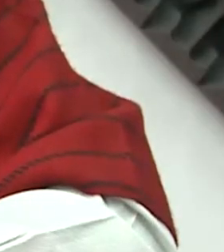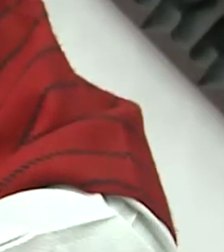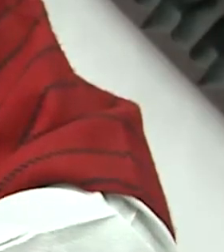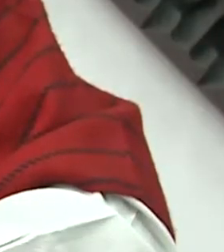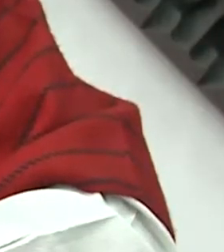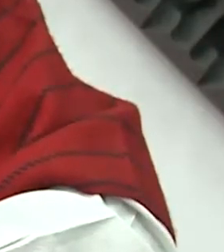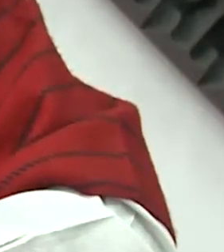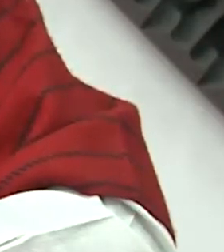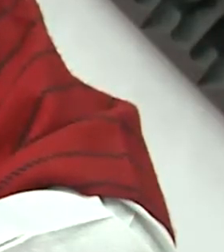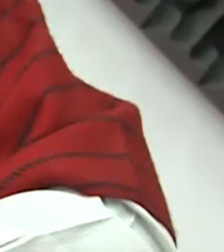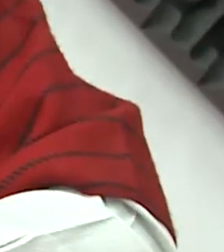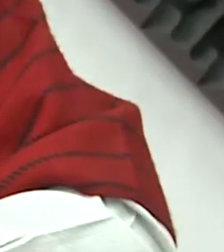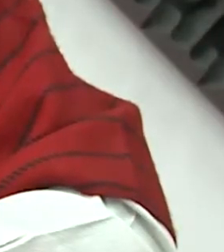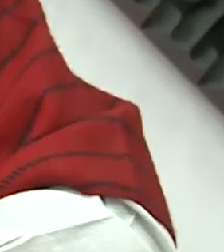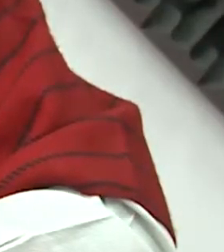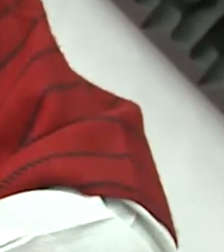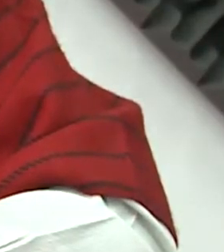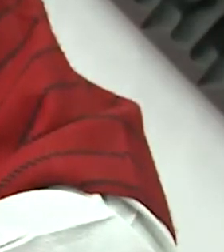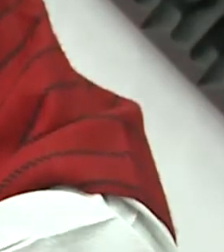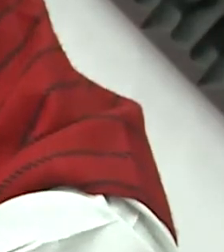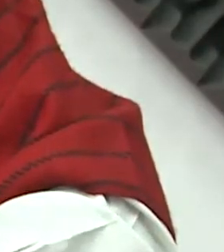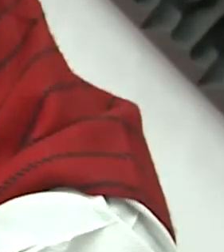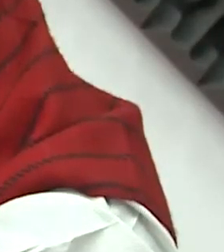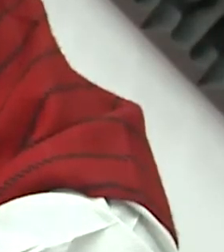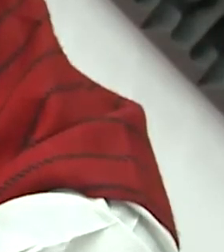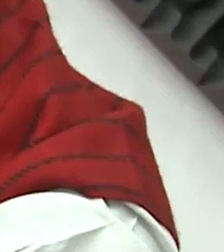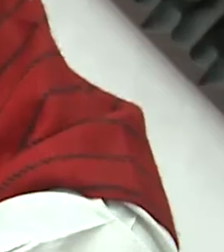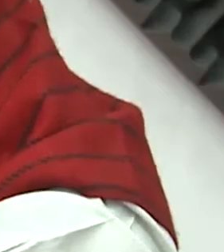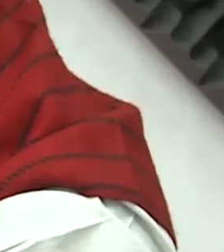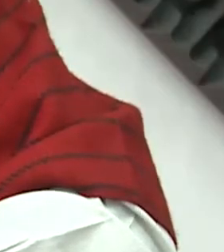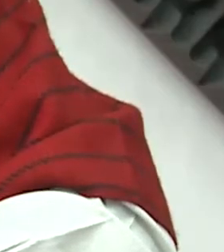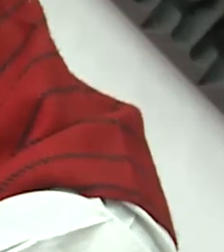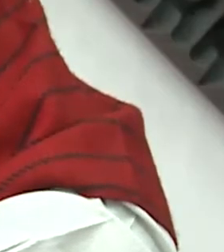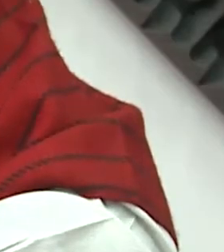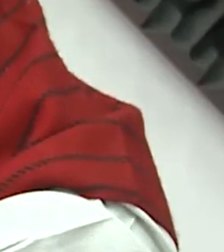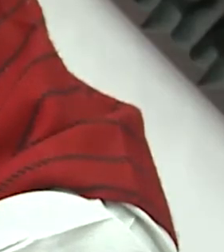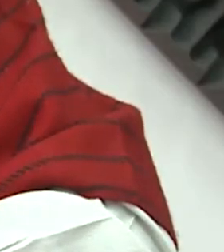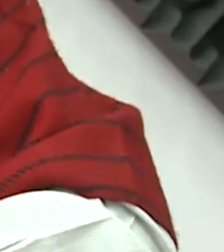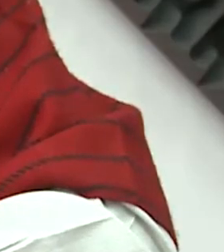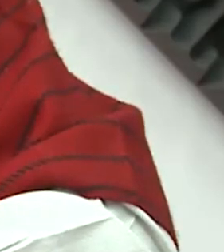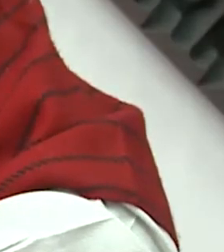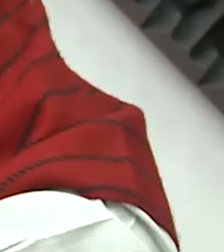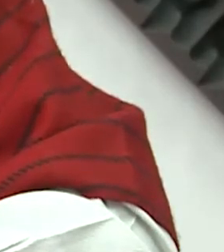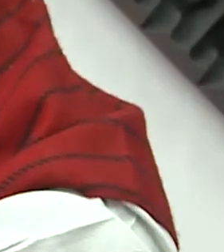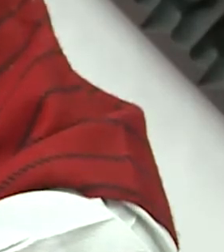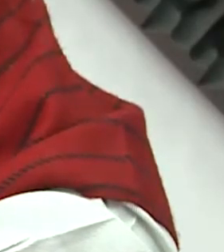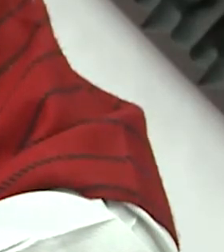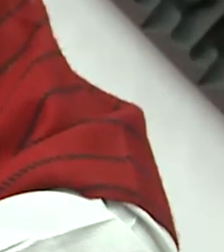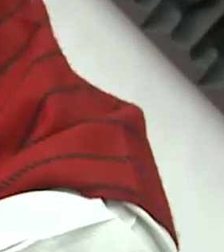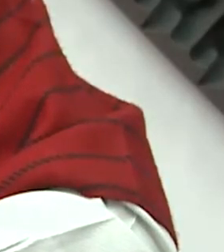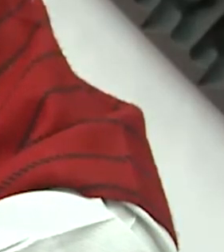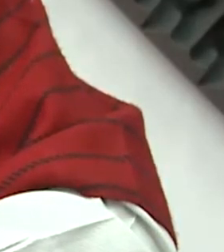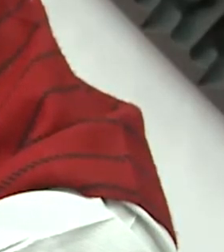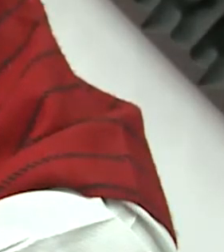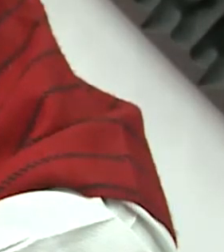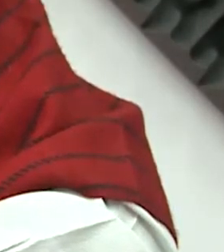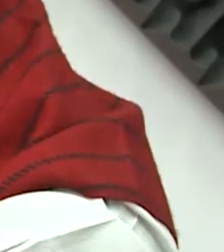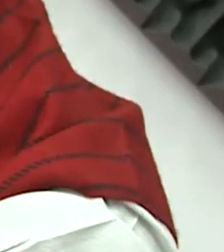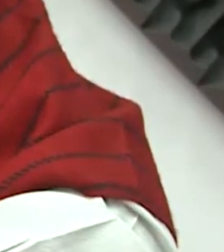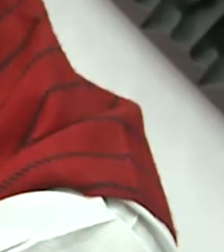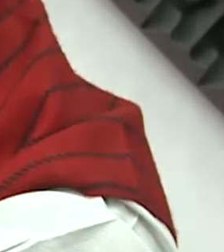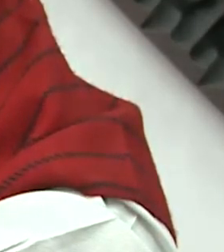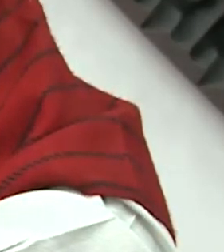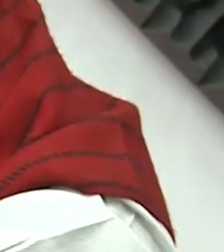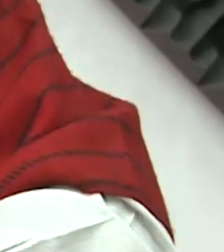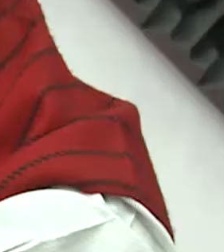Presidenta, también unirnos nada más a desearle que el trabajo cotidiano en territorio de seguro que va a ser